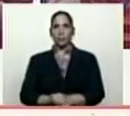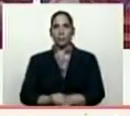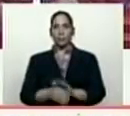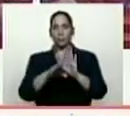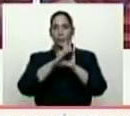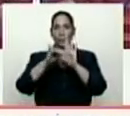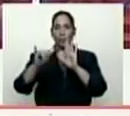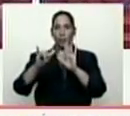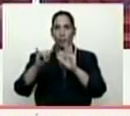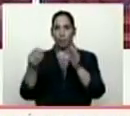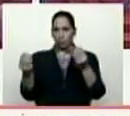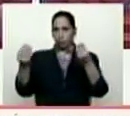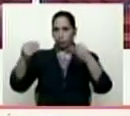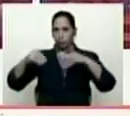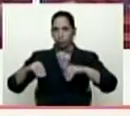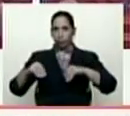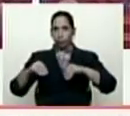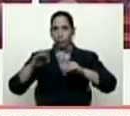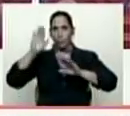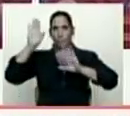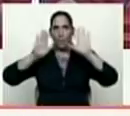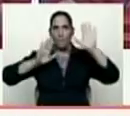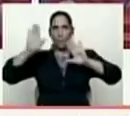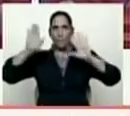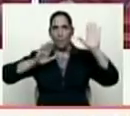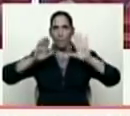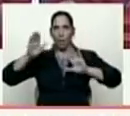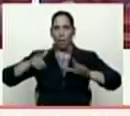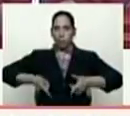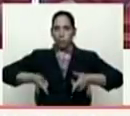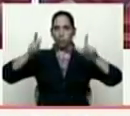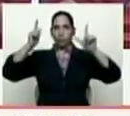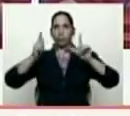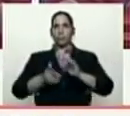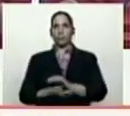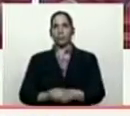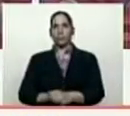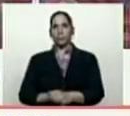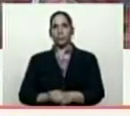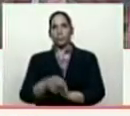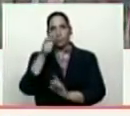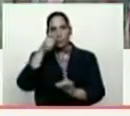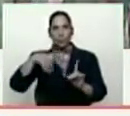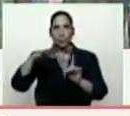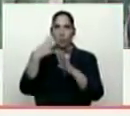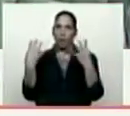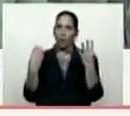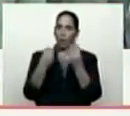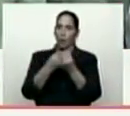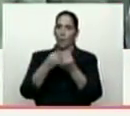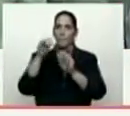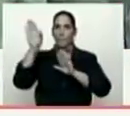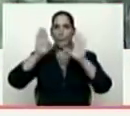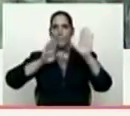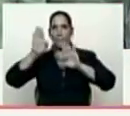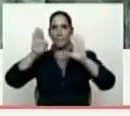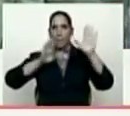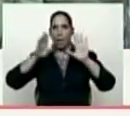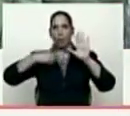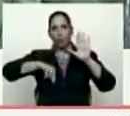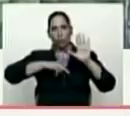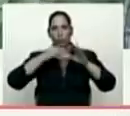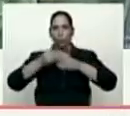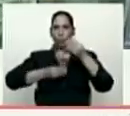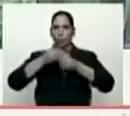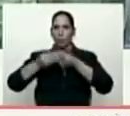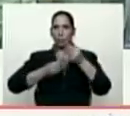las constituyentes que estén de acuerdo, hacerlo con la señal de costumbre, le pedimos a nuestro pueblo que nos acompañe en esta votación, porque aquí estamos para hacer lo que